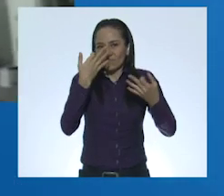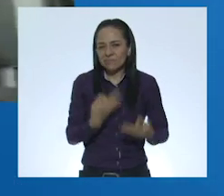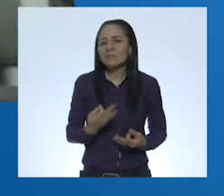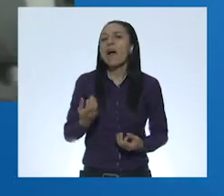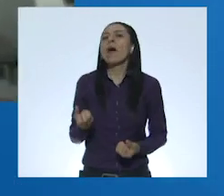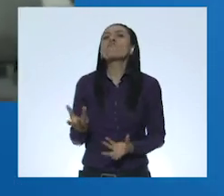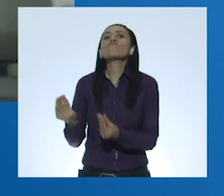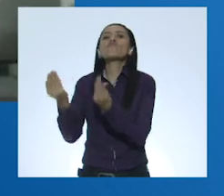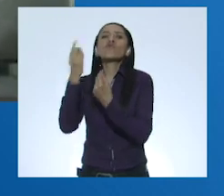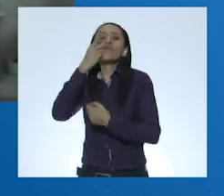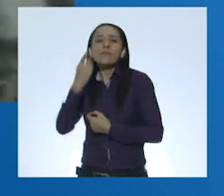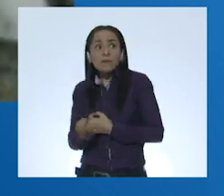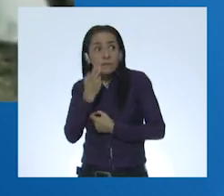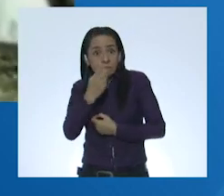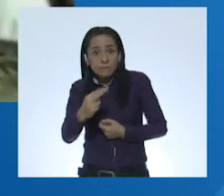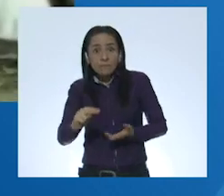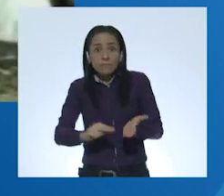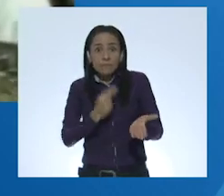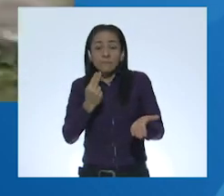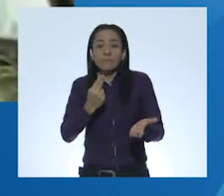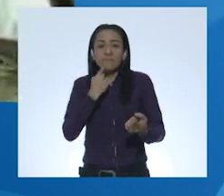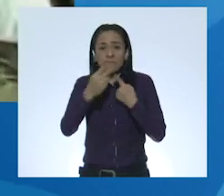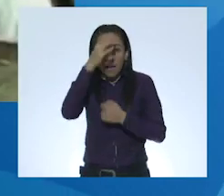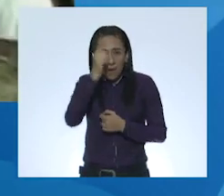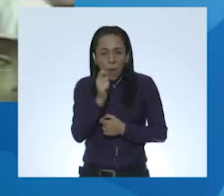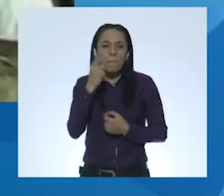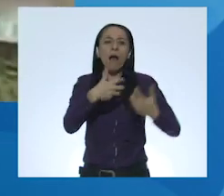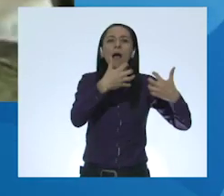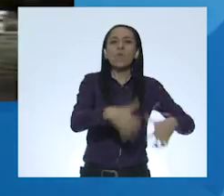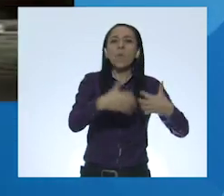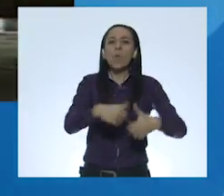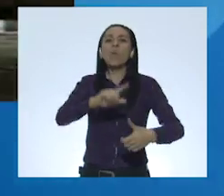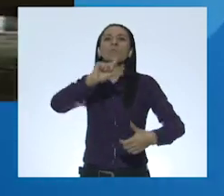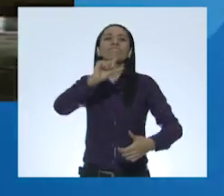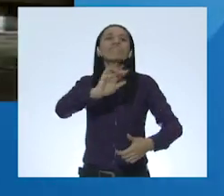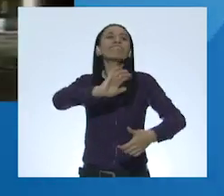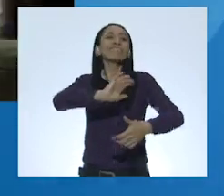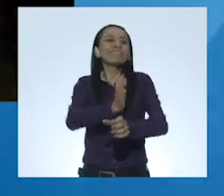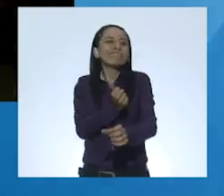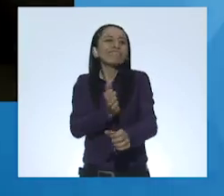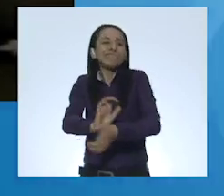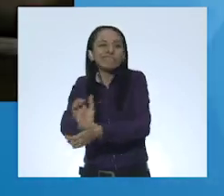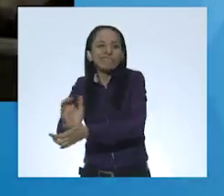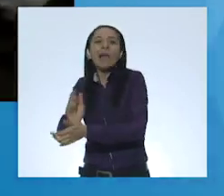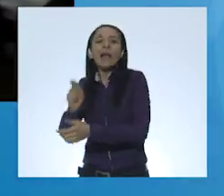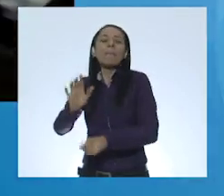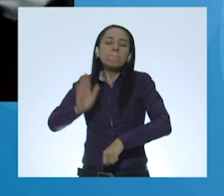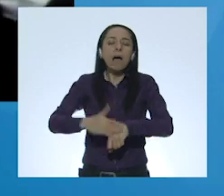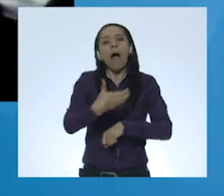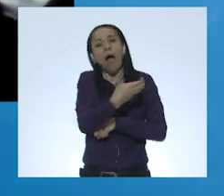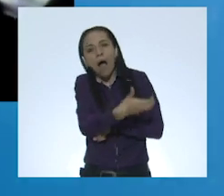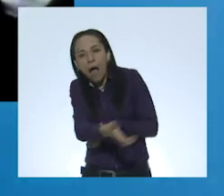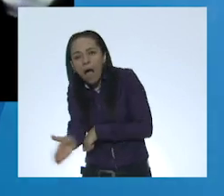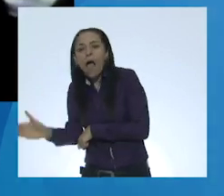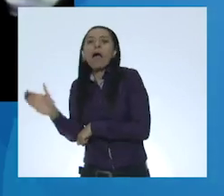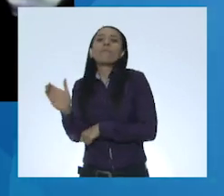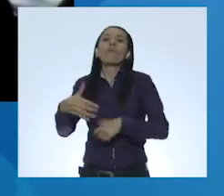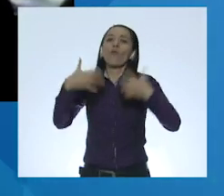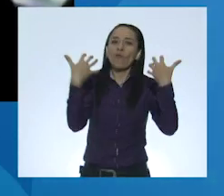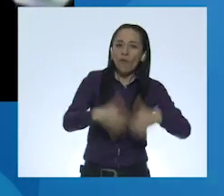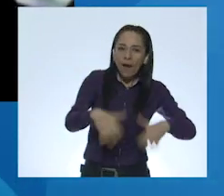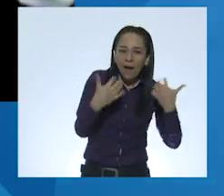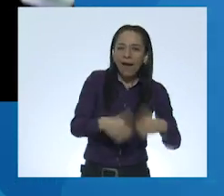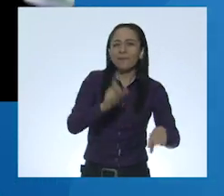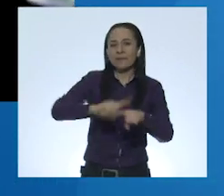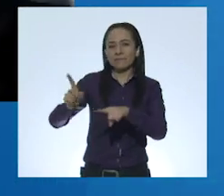perjudica a los medios de producción locales, sobre todo al campo, las fábricas y el empleo. Los críticos del tratado